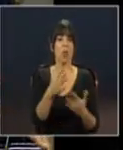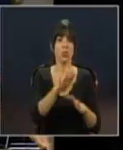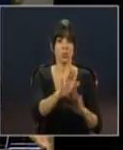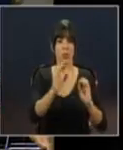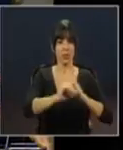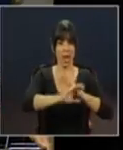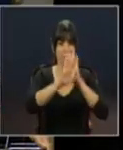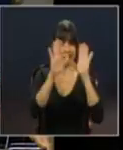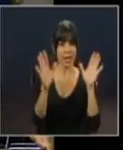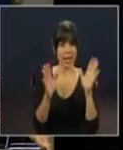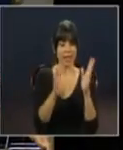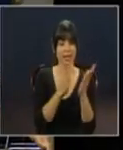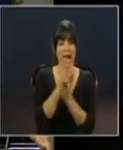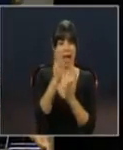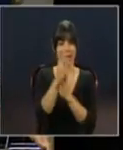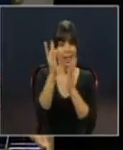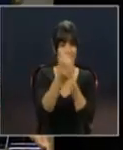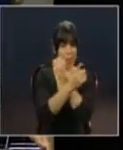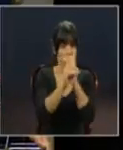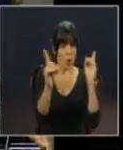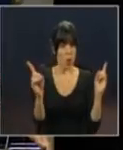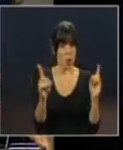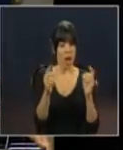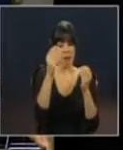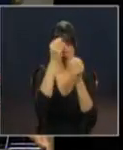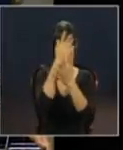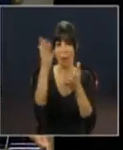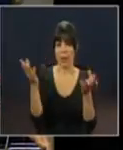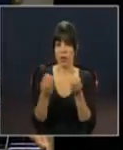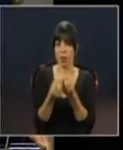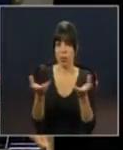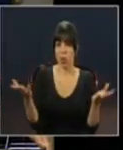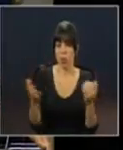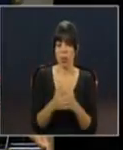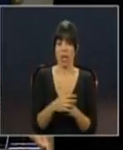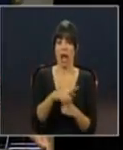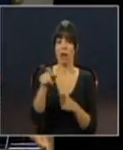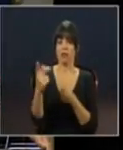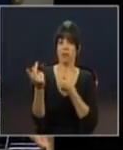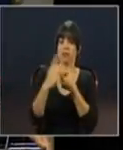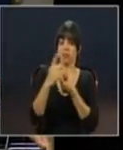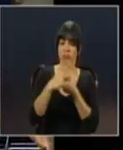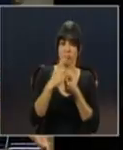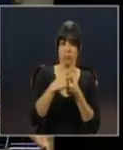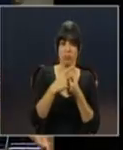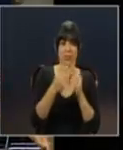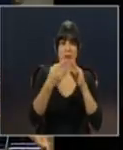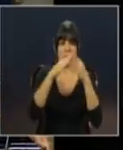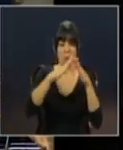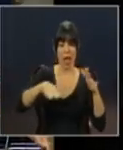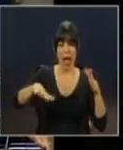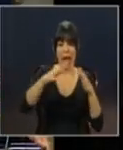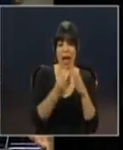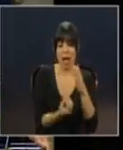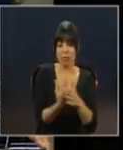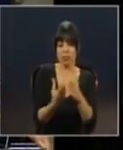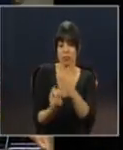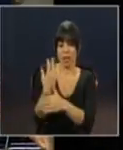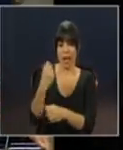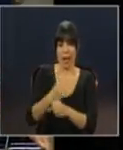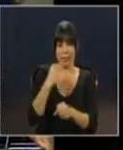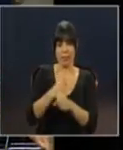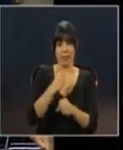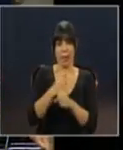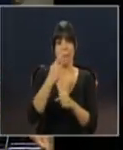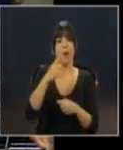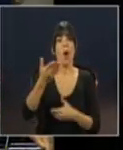transparencia, el acceso democrático a la información pública, la participación ciudadana y la generación de espacios de trabajo